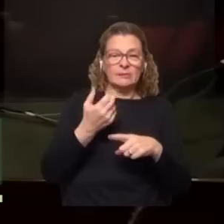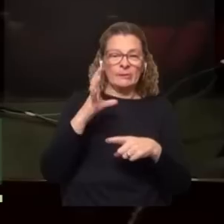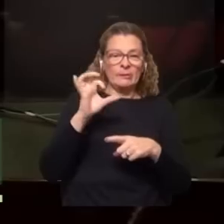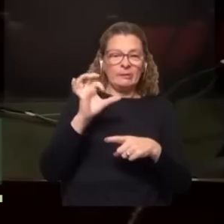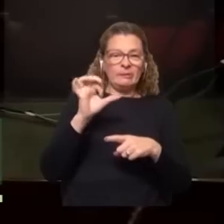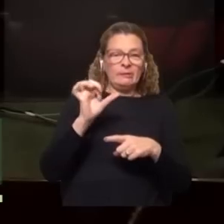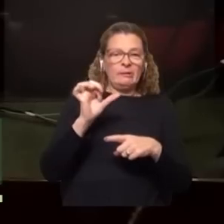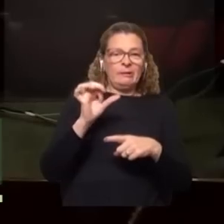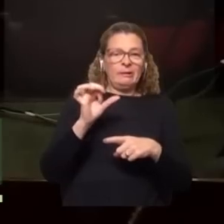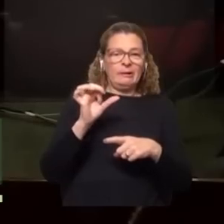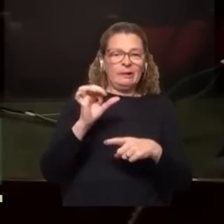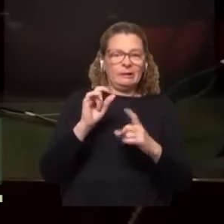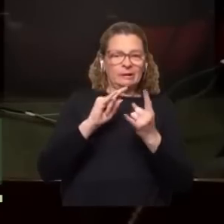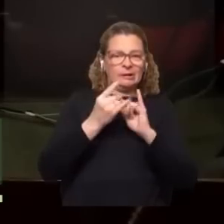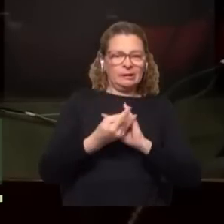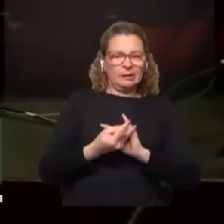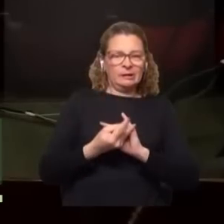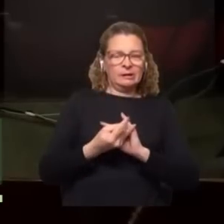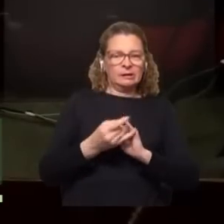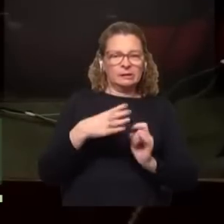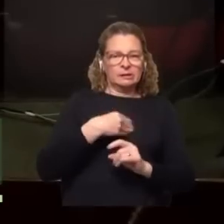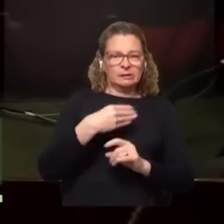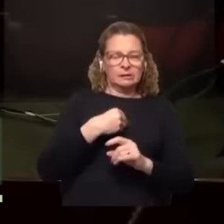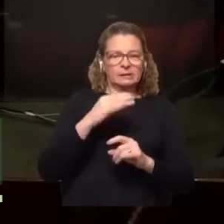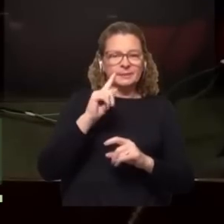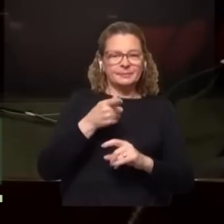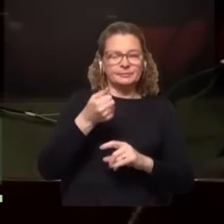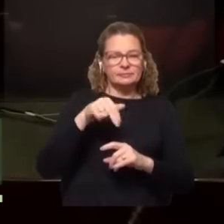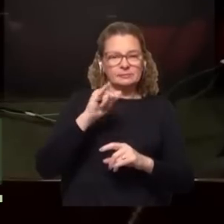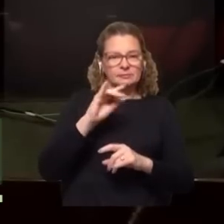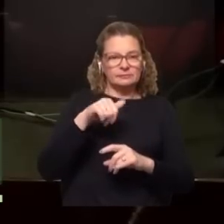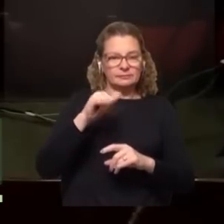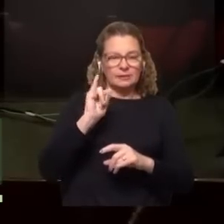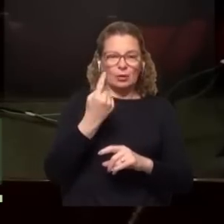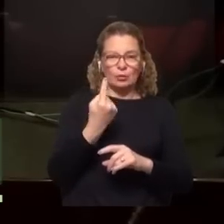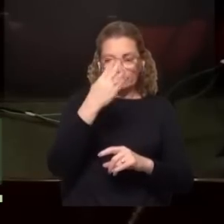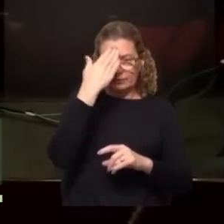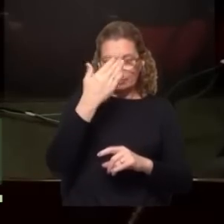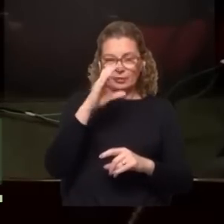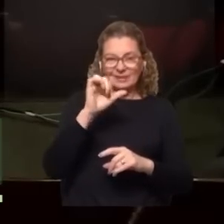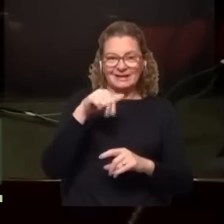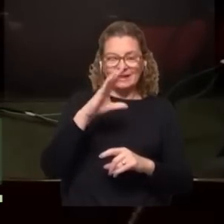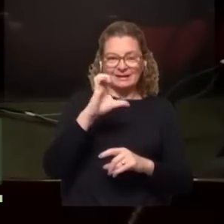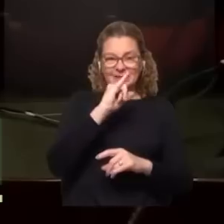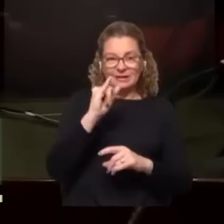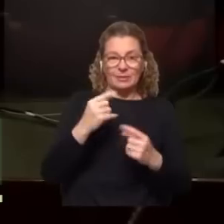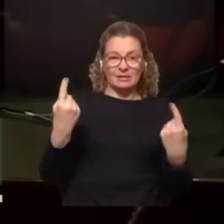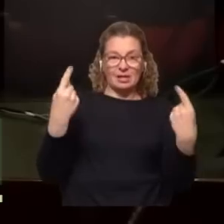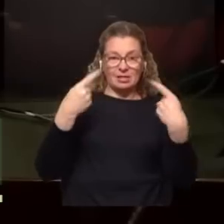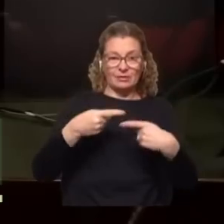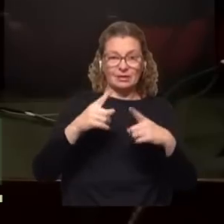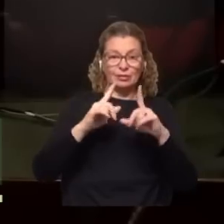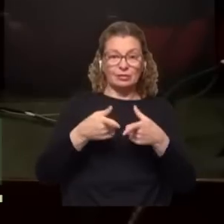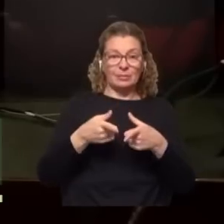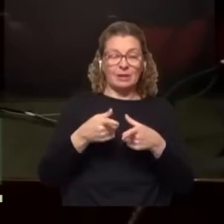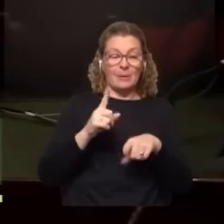senadores de parlamento uno del partido Nacional Jorge gandini y uno del frente amplio Alejandro Sánchez que van a estar debatiendo así que